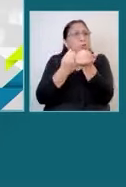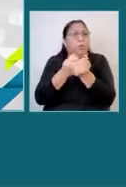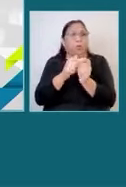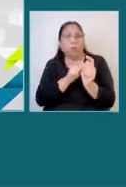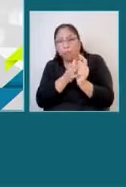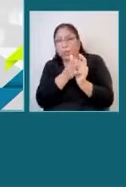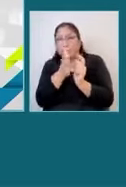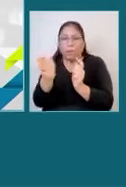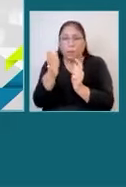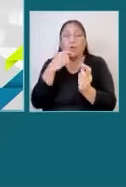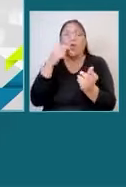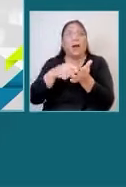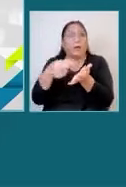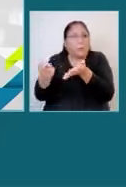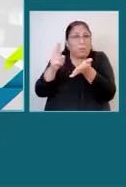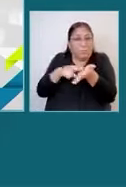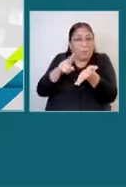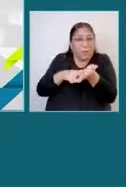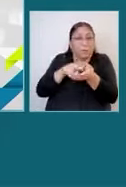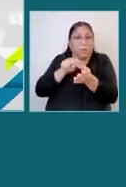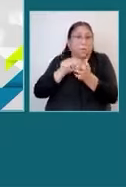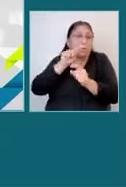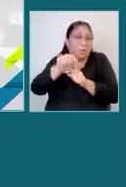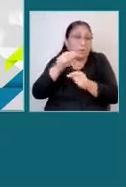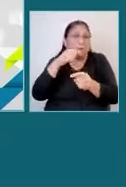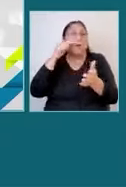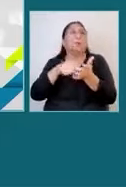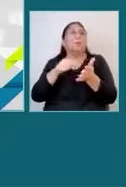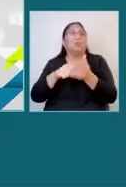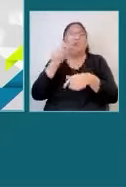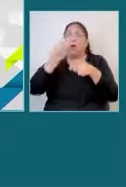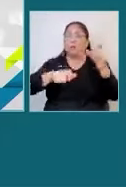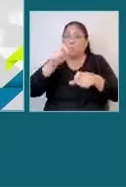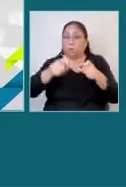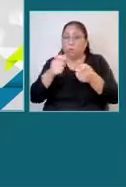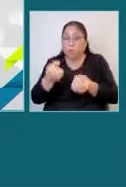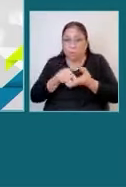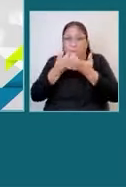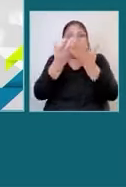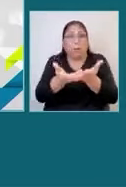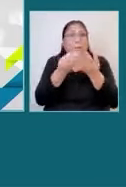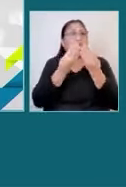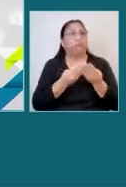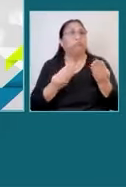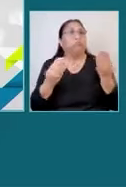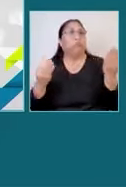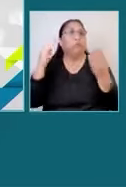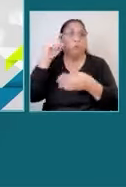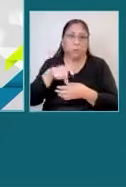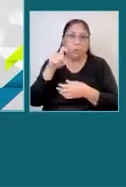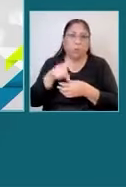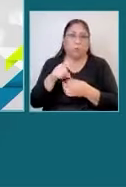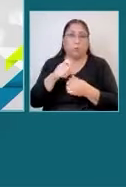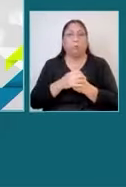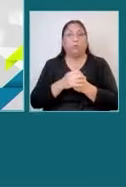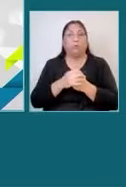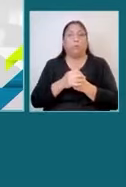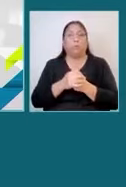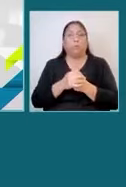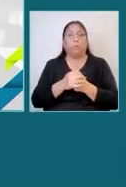las startups. No es directamente a través de ellos, sino a quienes a su vez les van a dar los recursos necesarios. ¿Sí?